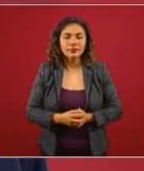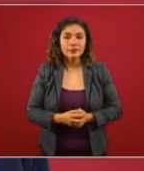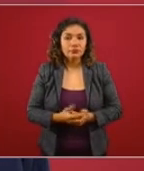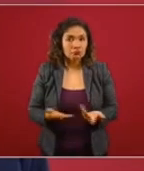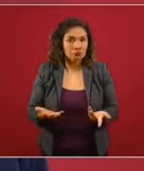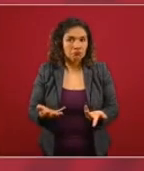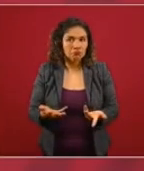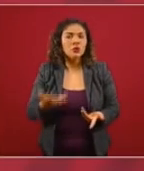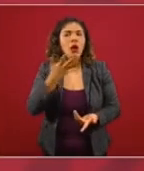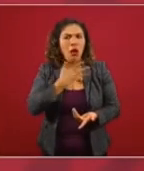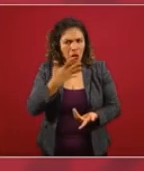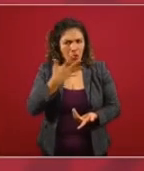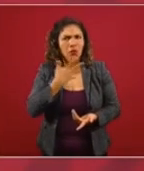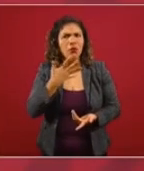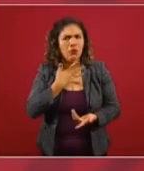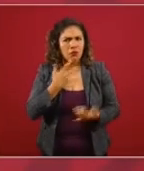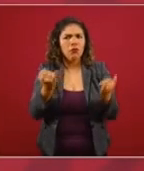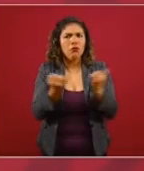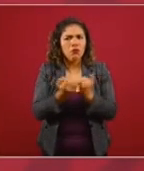Y hay